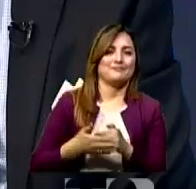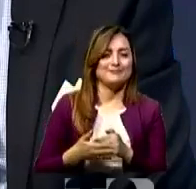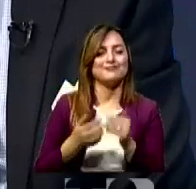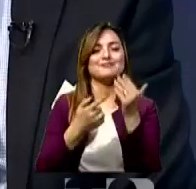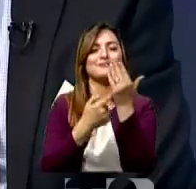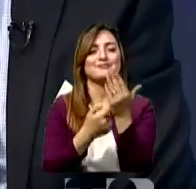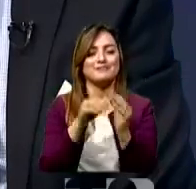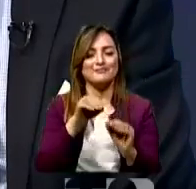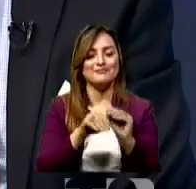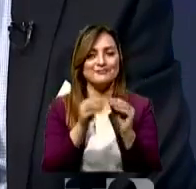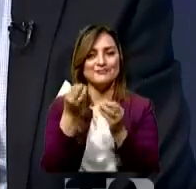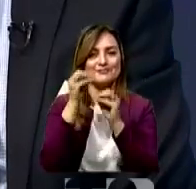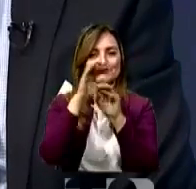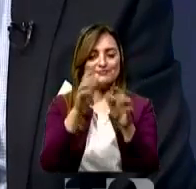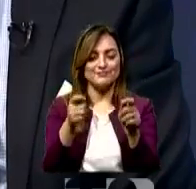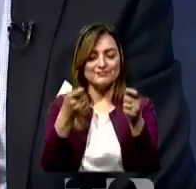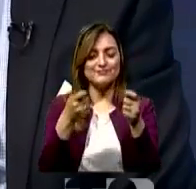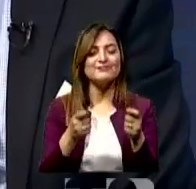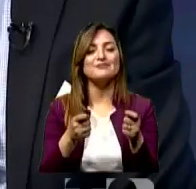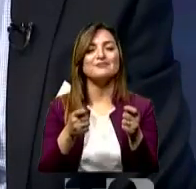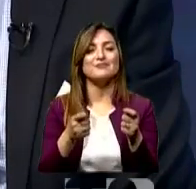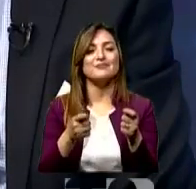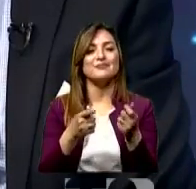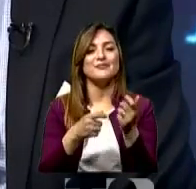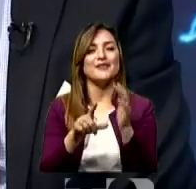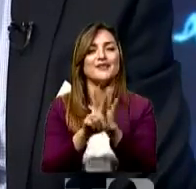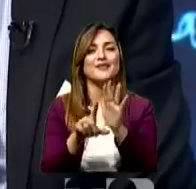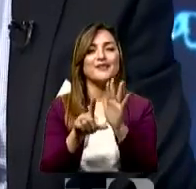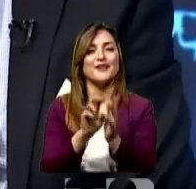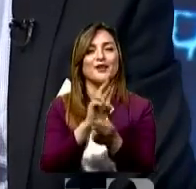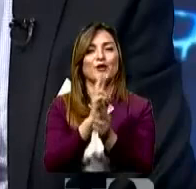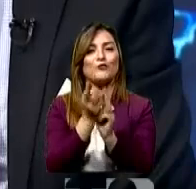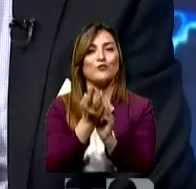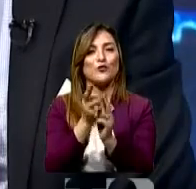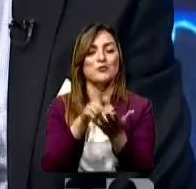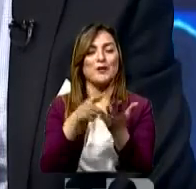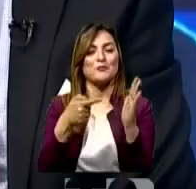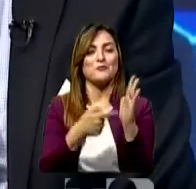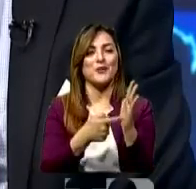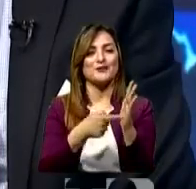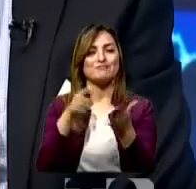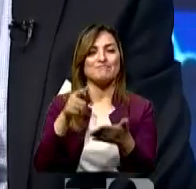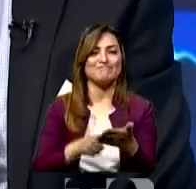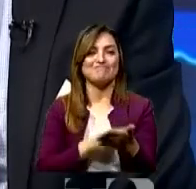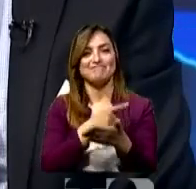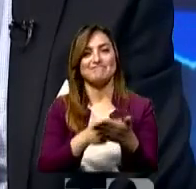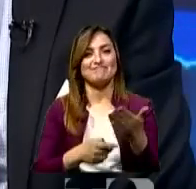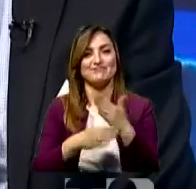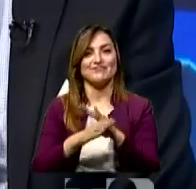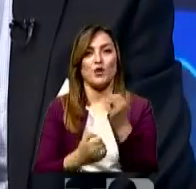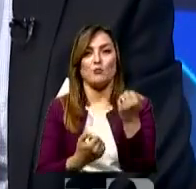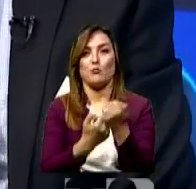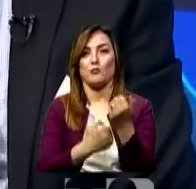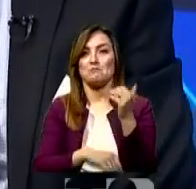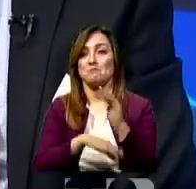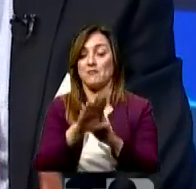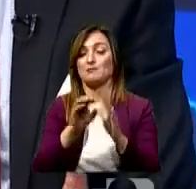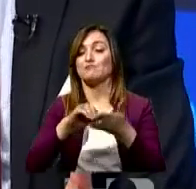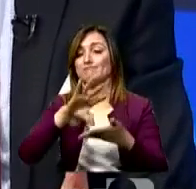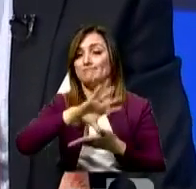derogar la reforma tributaria que es asumir eso si tiene un apoyo de mayoría dentro de la asamblea nacional